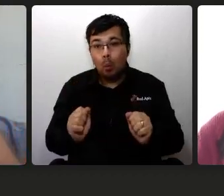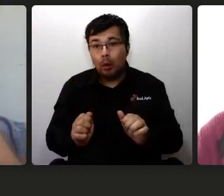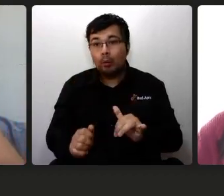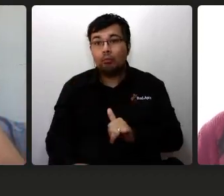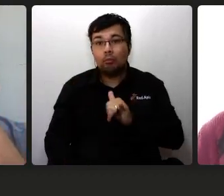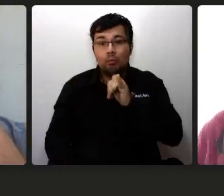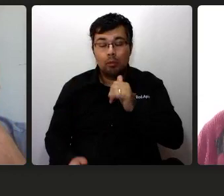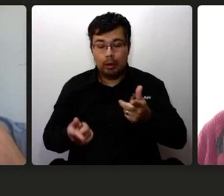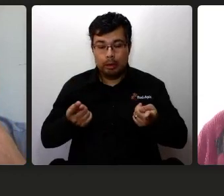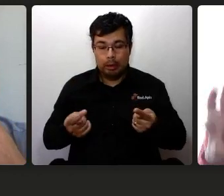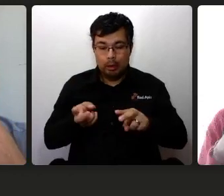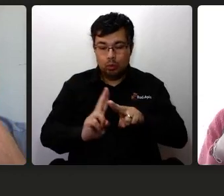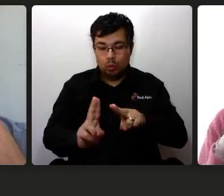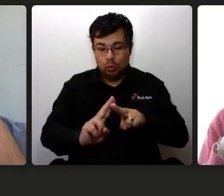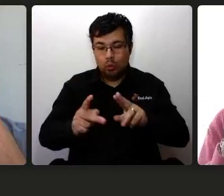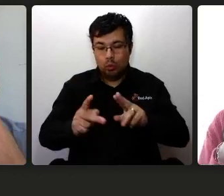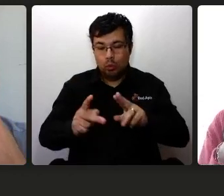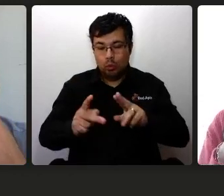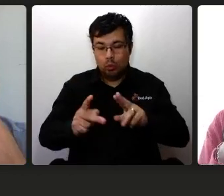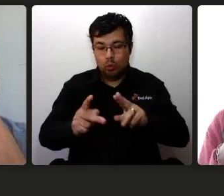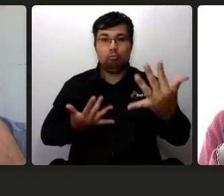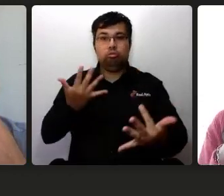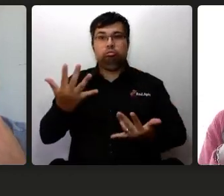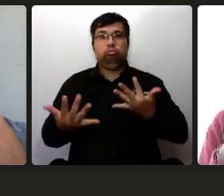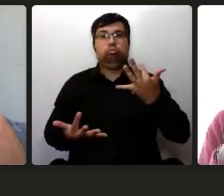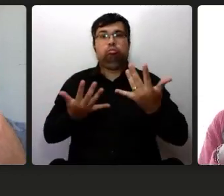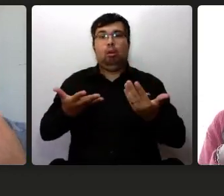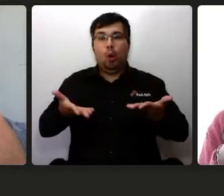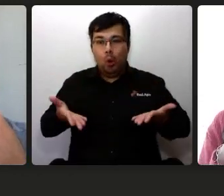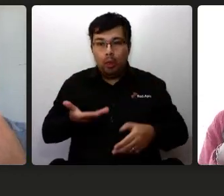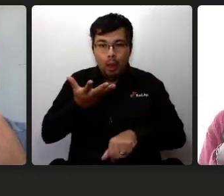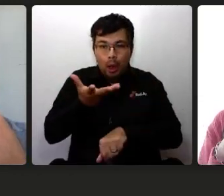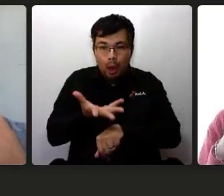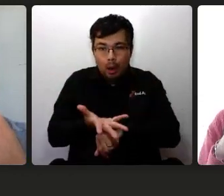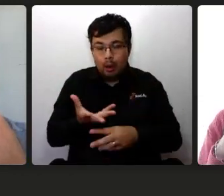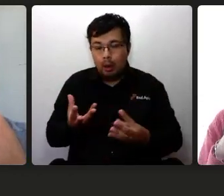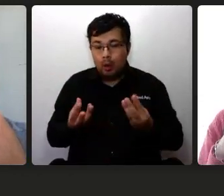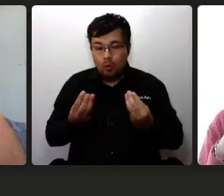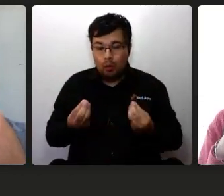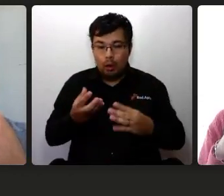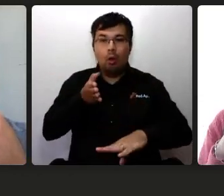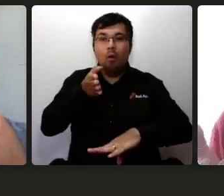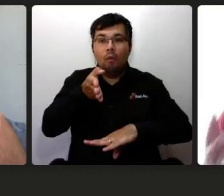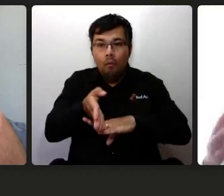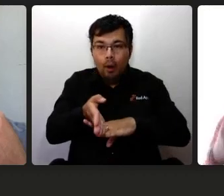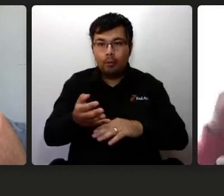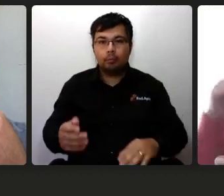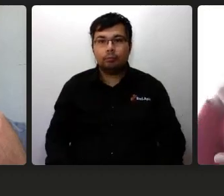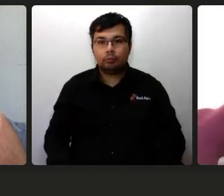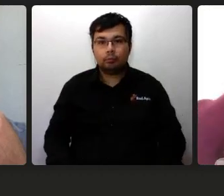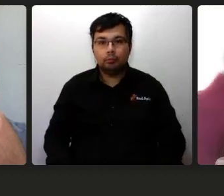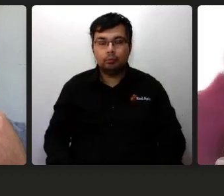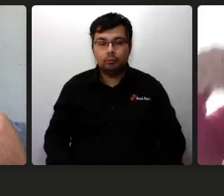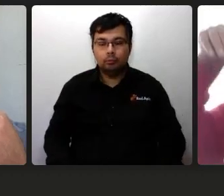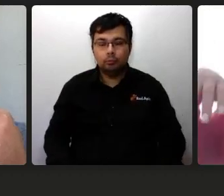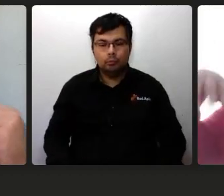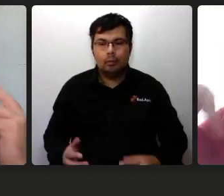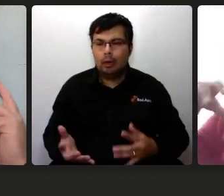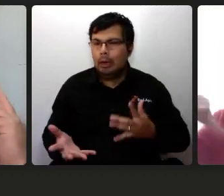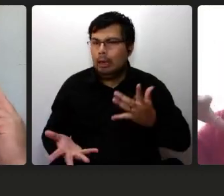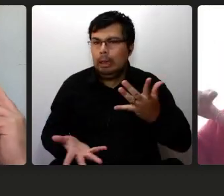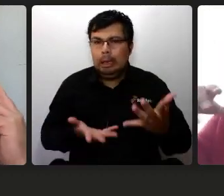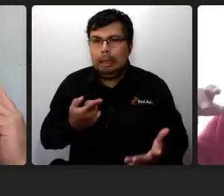solucionar un problema que es como un incendio que tengo en este minuto. Bueno, vamos al que genera el incendio y tal vez el